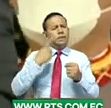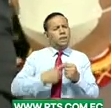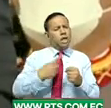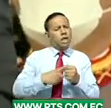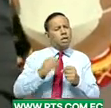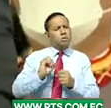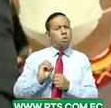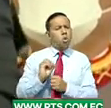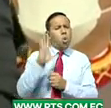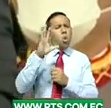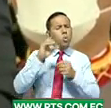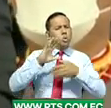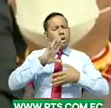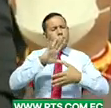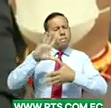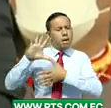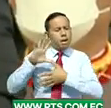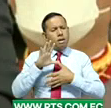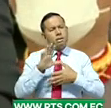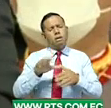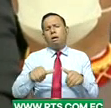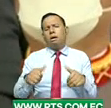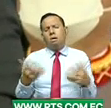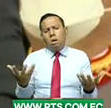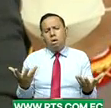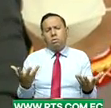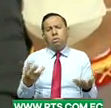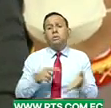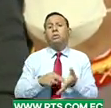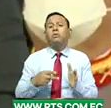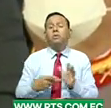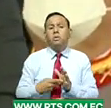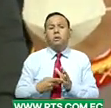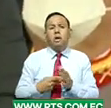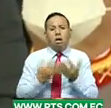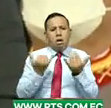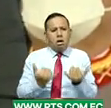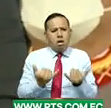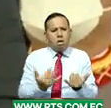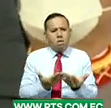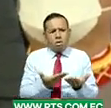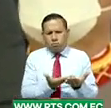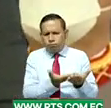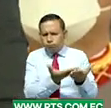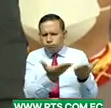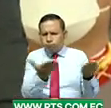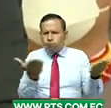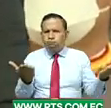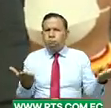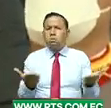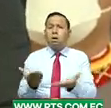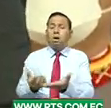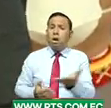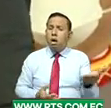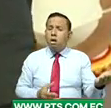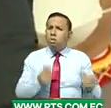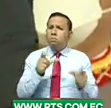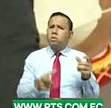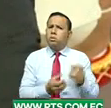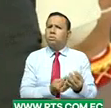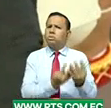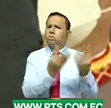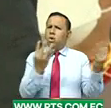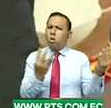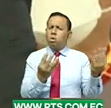América, pertenece ante todo a este pueblo noble y rebelde que no